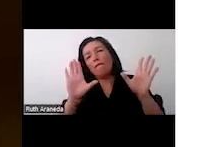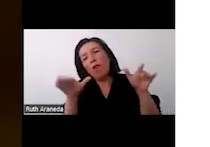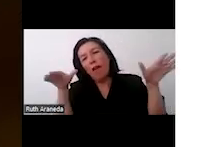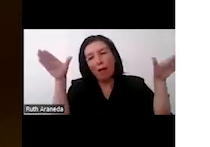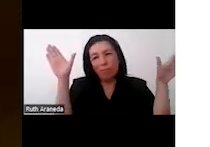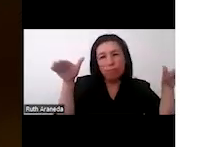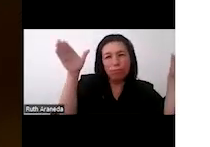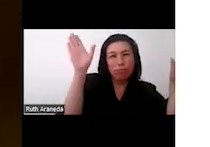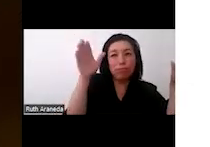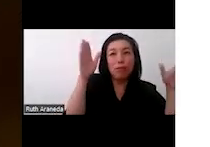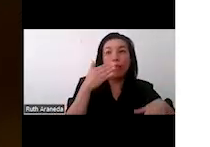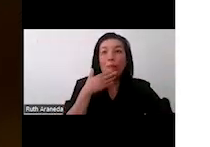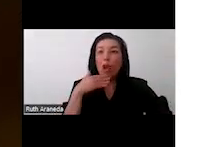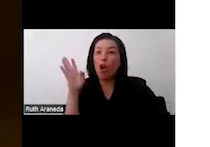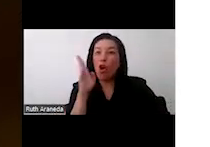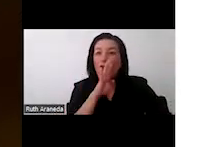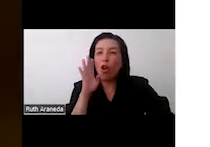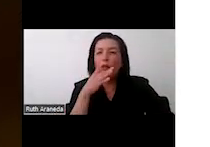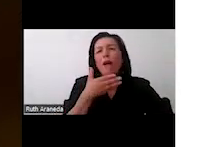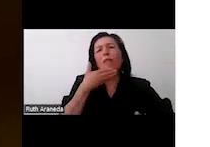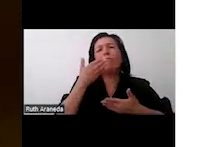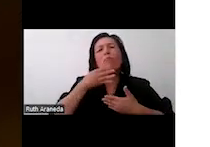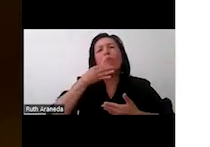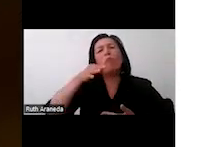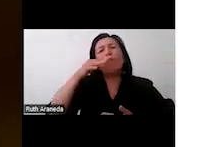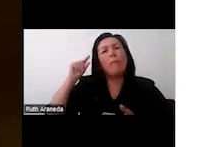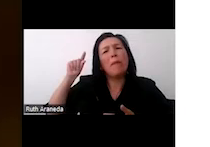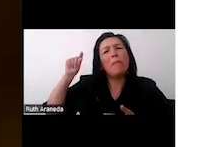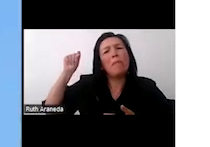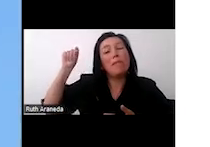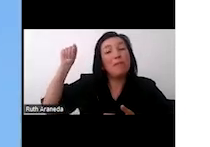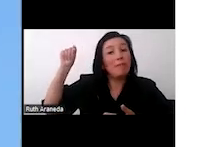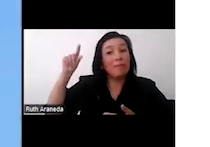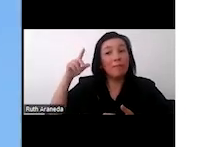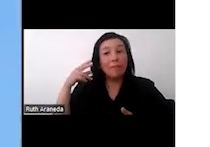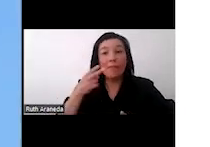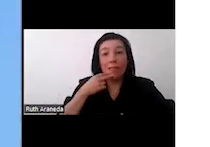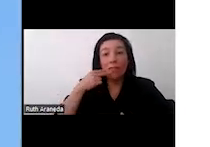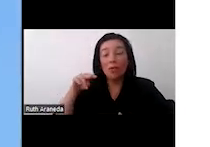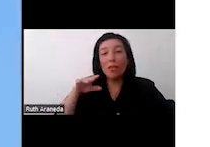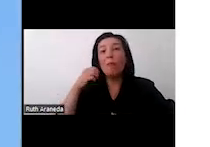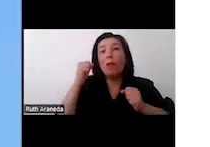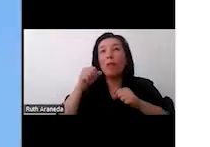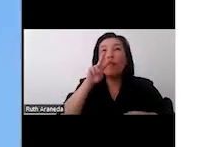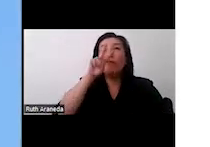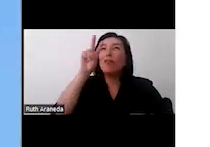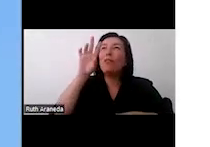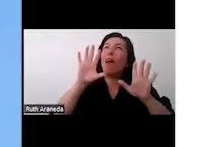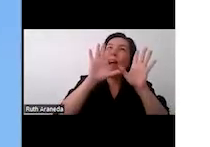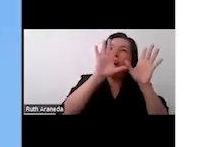puede admirar por sus colores, por su canto, por su comportamiento. Hay muchas cosas que podemos admirar de las